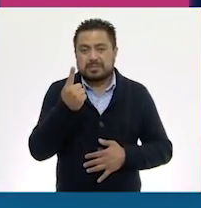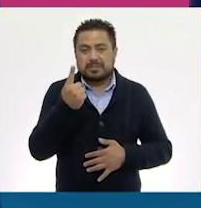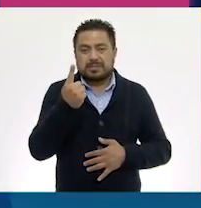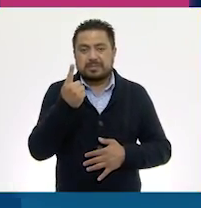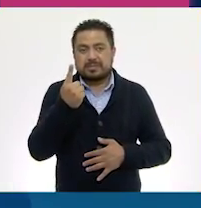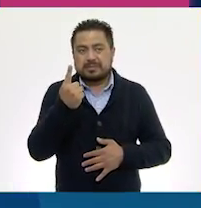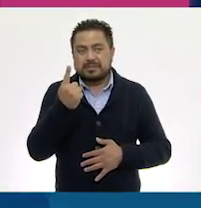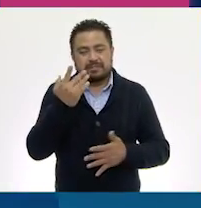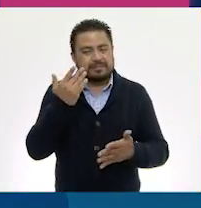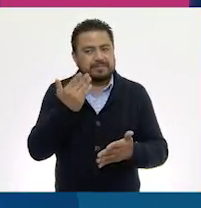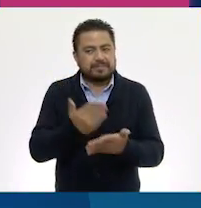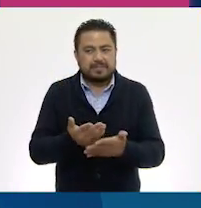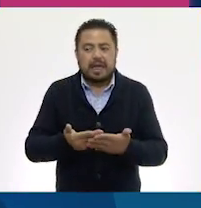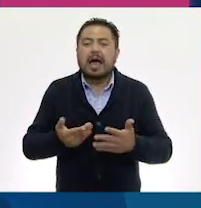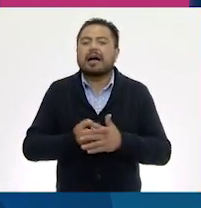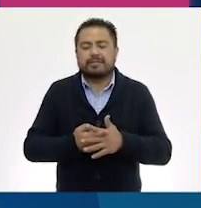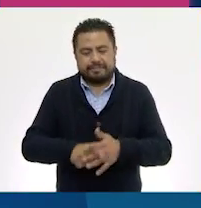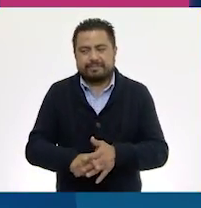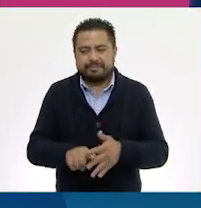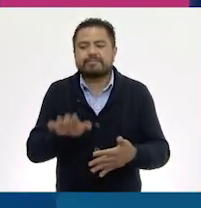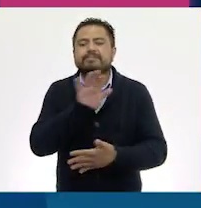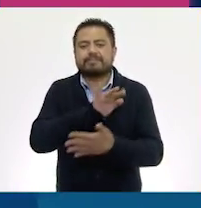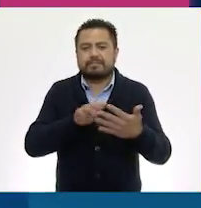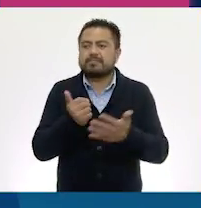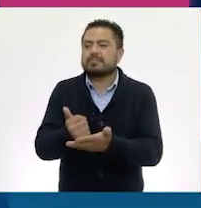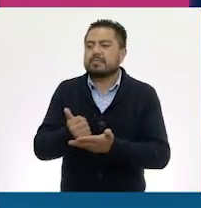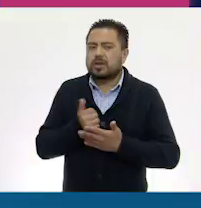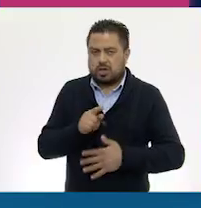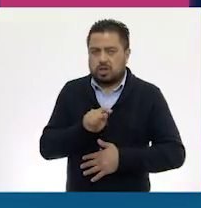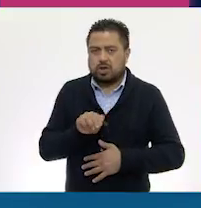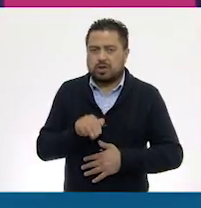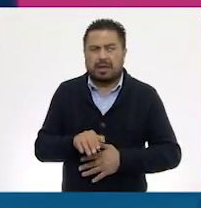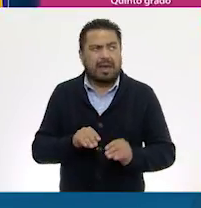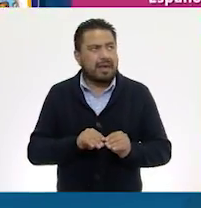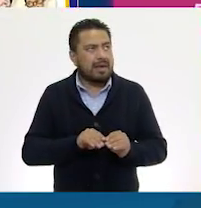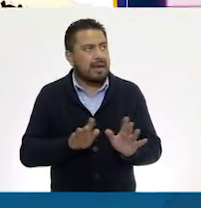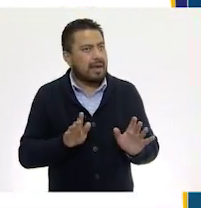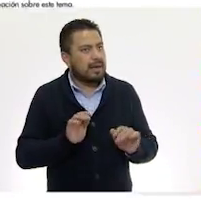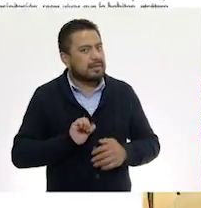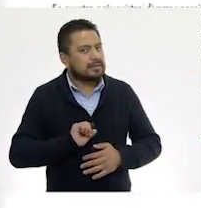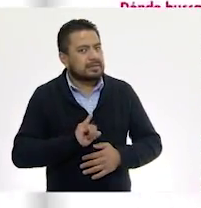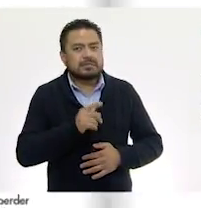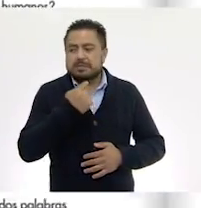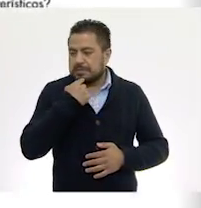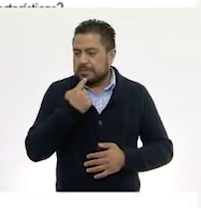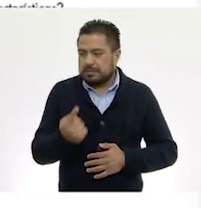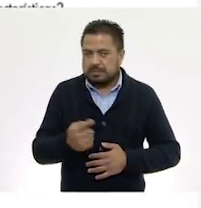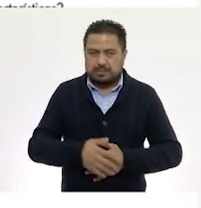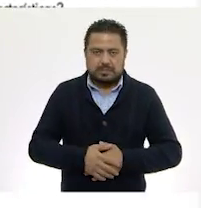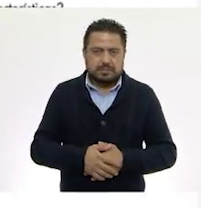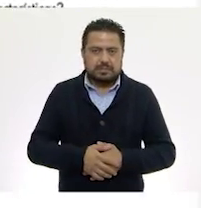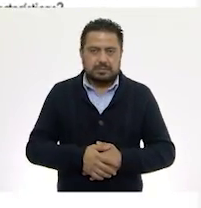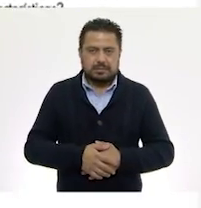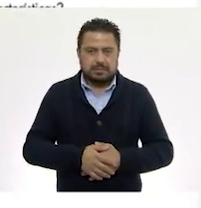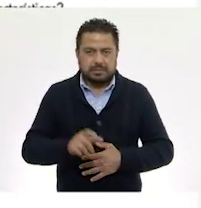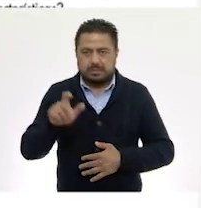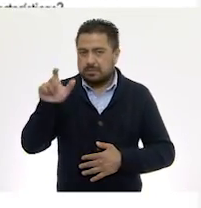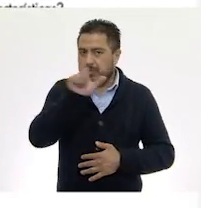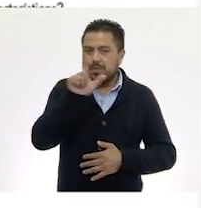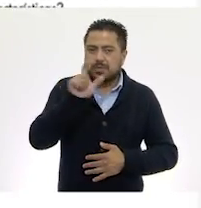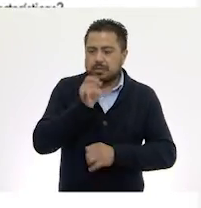2, 1. Y ahora sí, vamos a leerlo. ¿Nos ayudas, Ton? ¡Claro que sí! Dice: